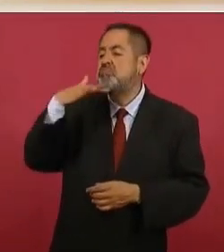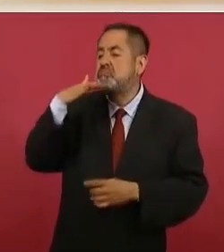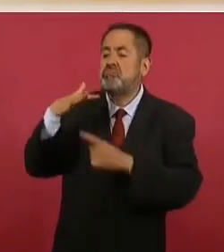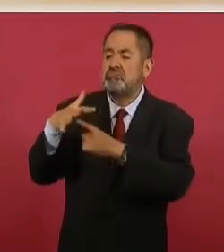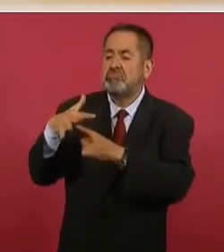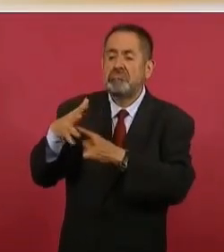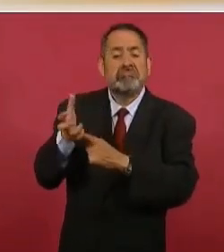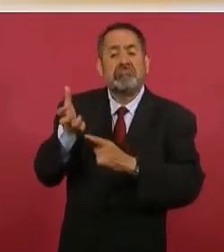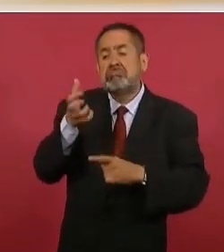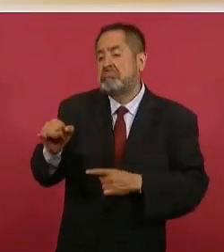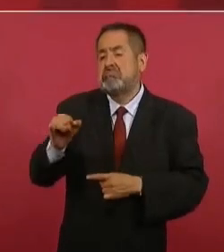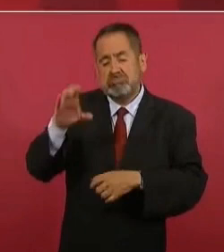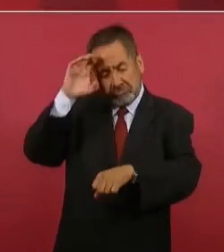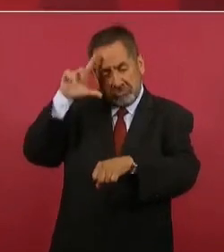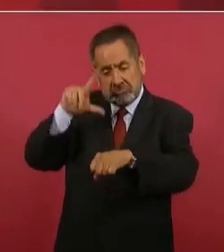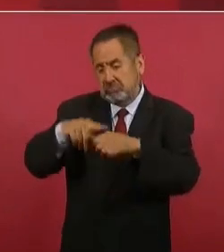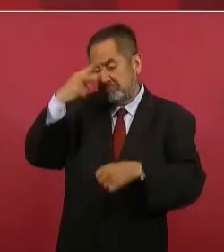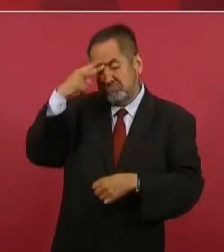México.